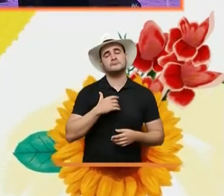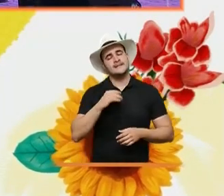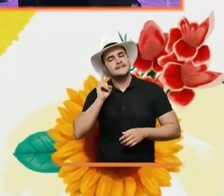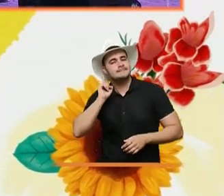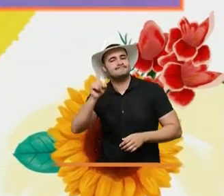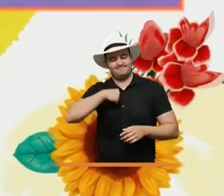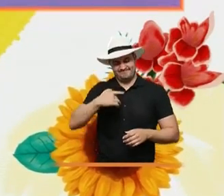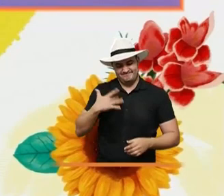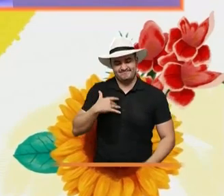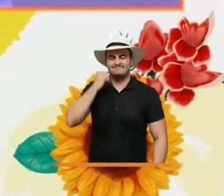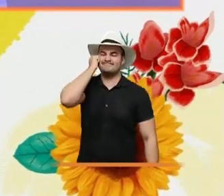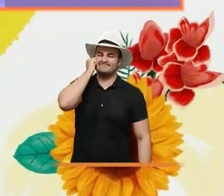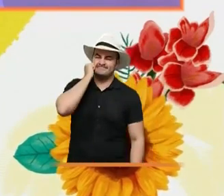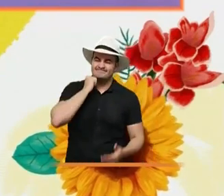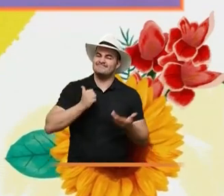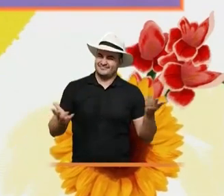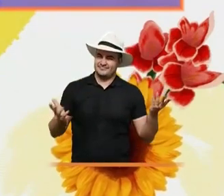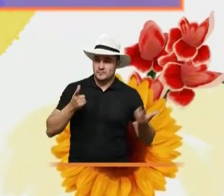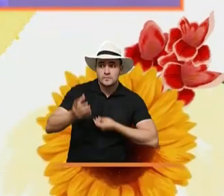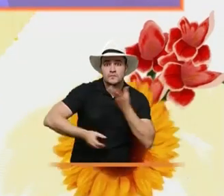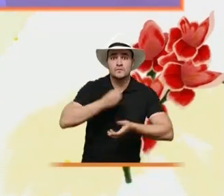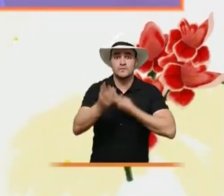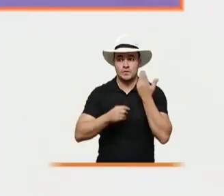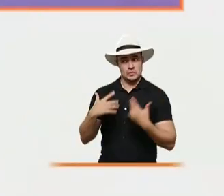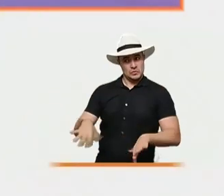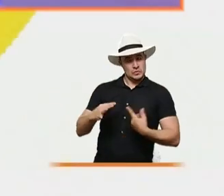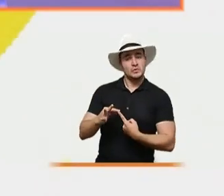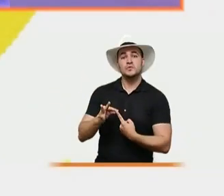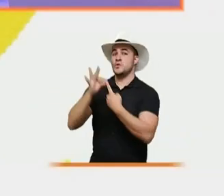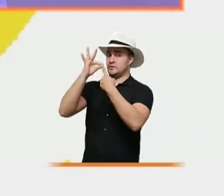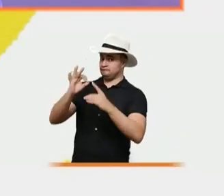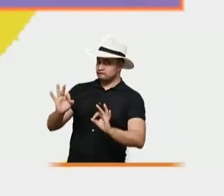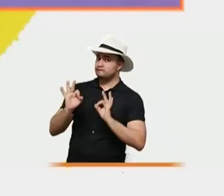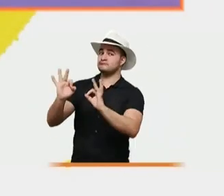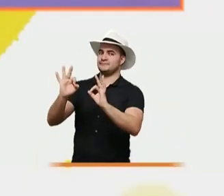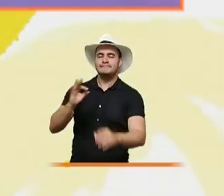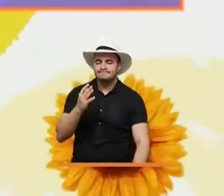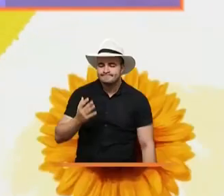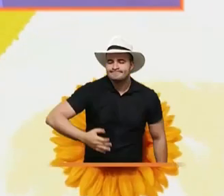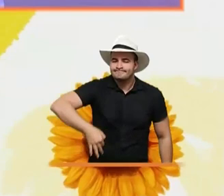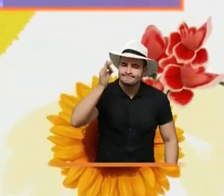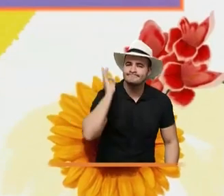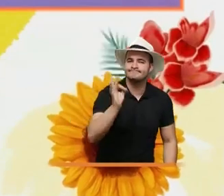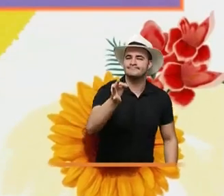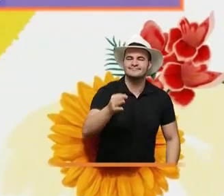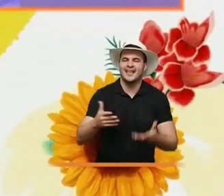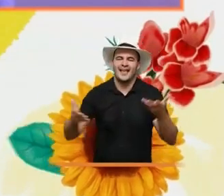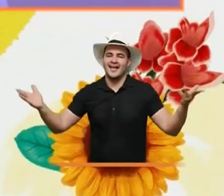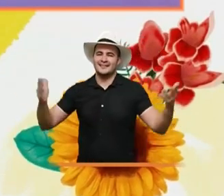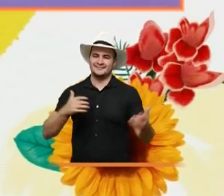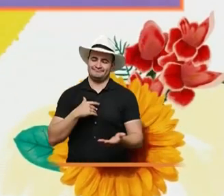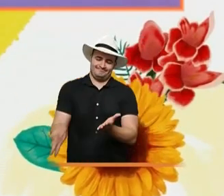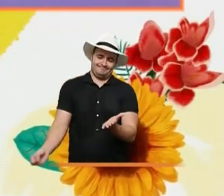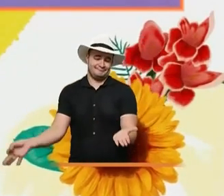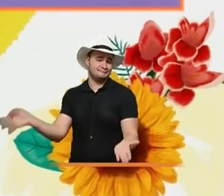y aunque tú probéis pero la verdad ya es una